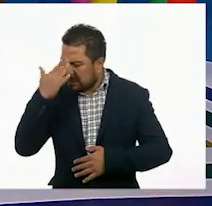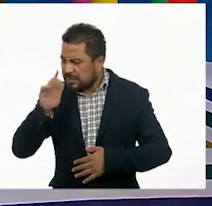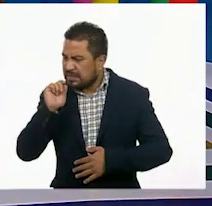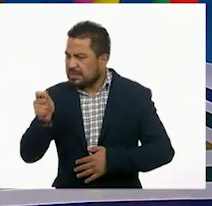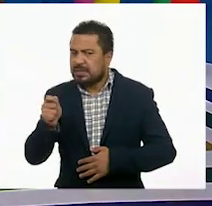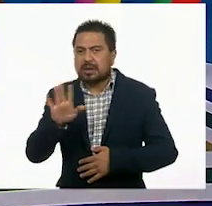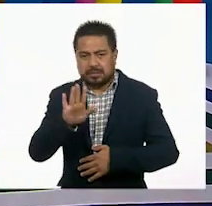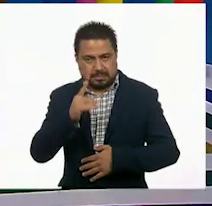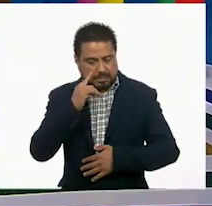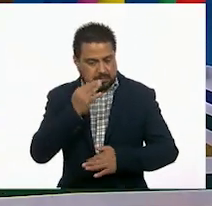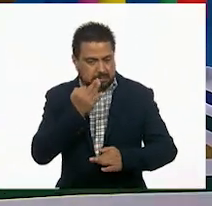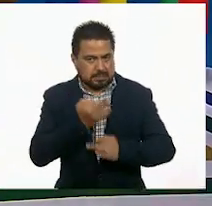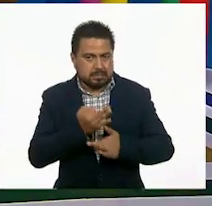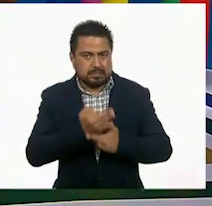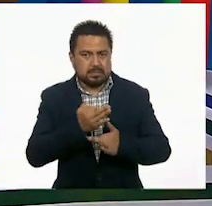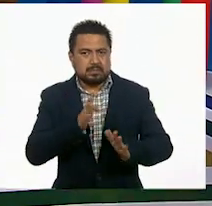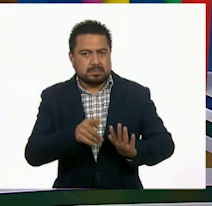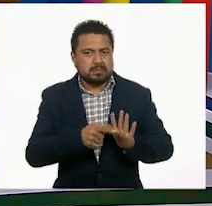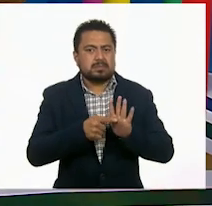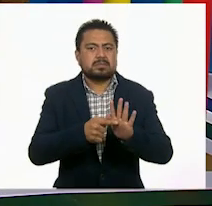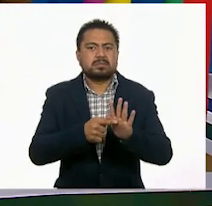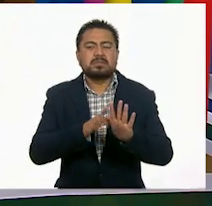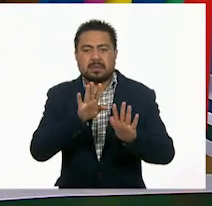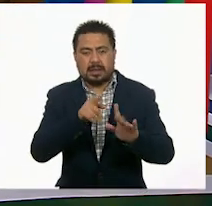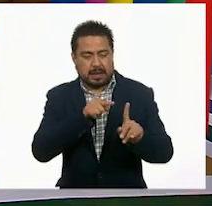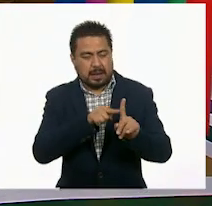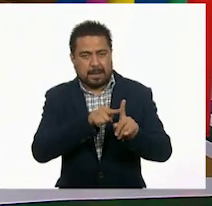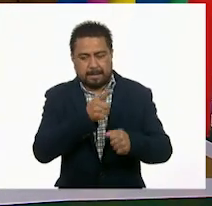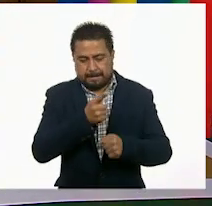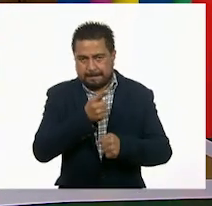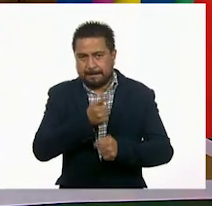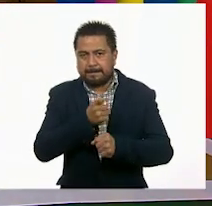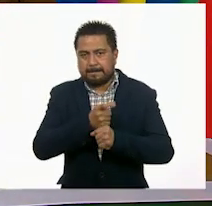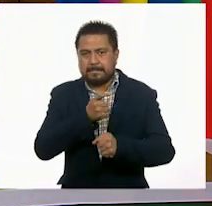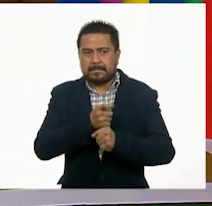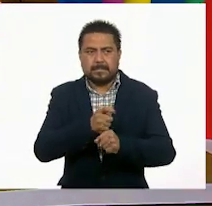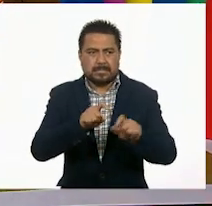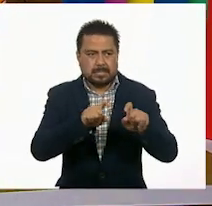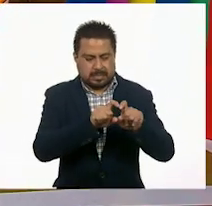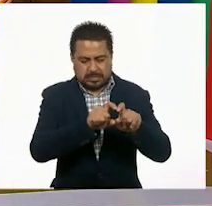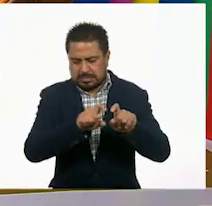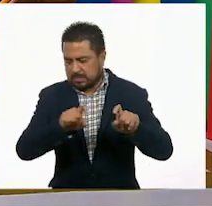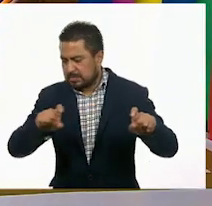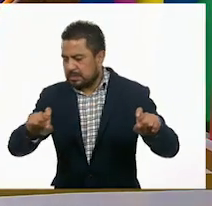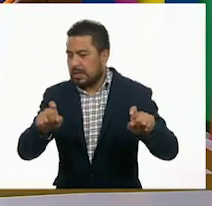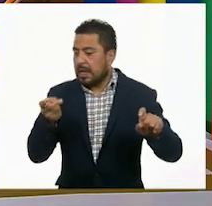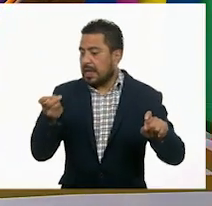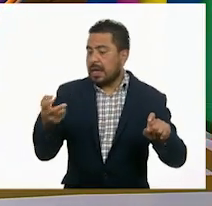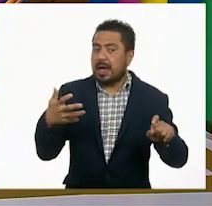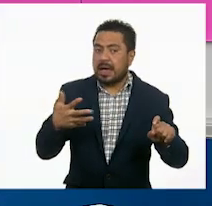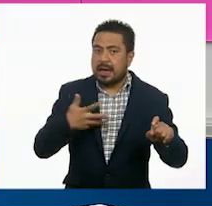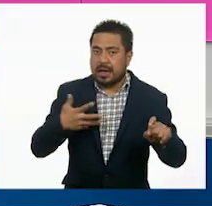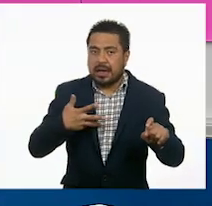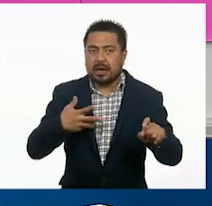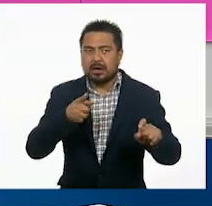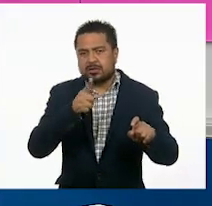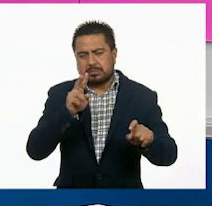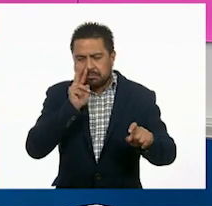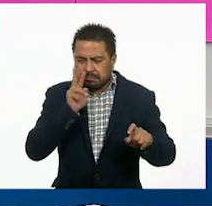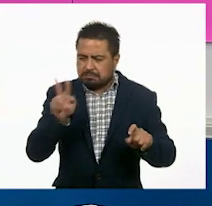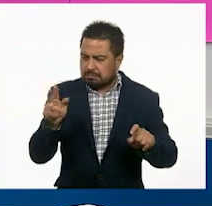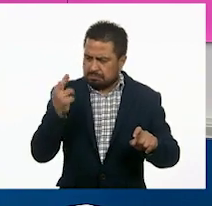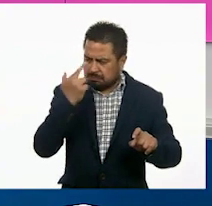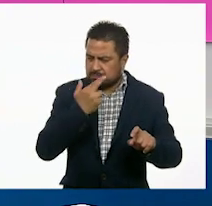a verlo, mira, vamos a ver esta primera línea recta que tenemos aquí y que si